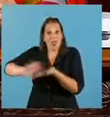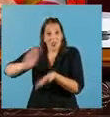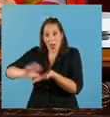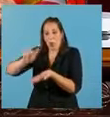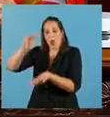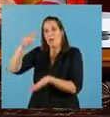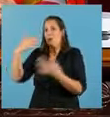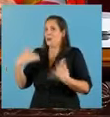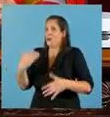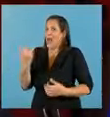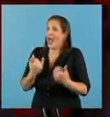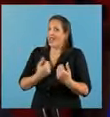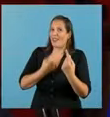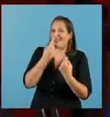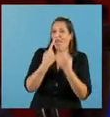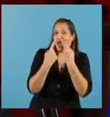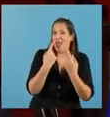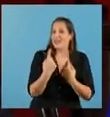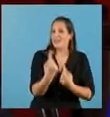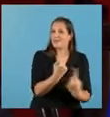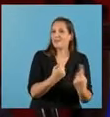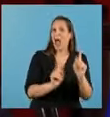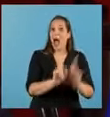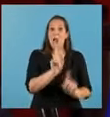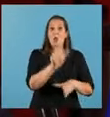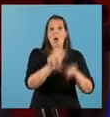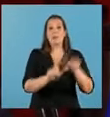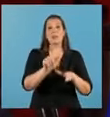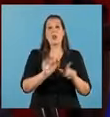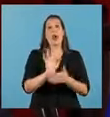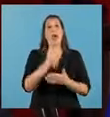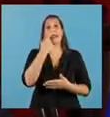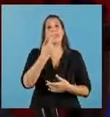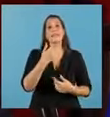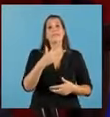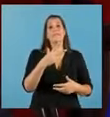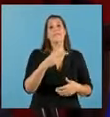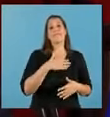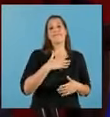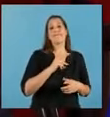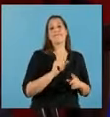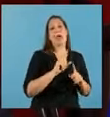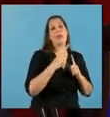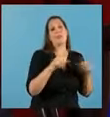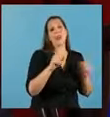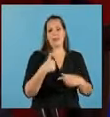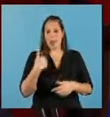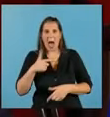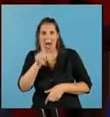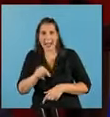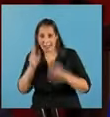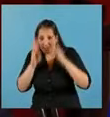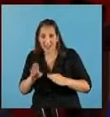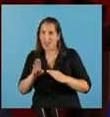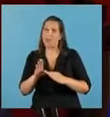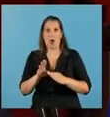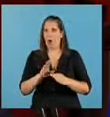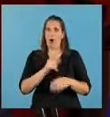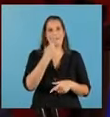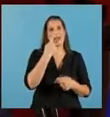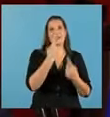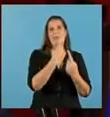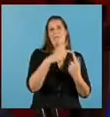juego. Hay gente con intereses distintos a los del país que no dudan en jugar fuerte. Esta es la